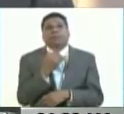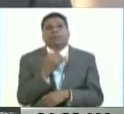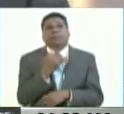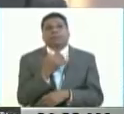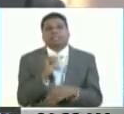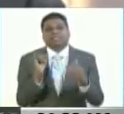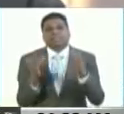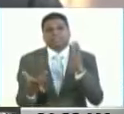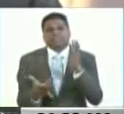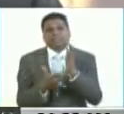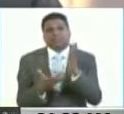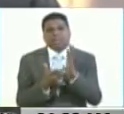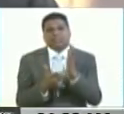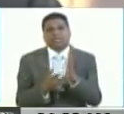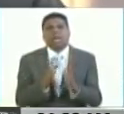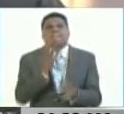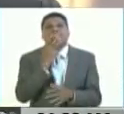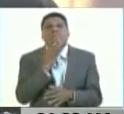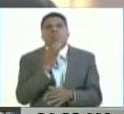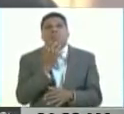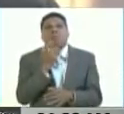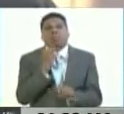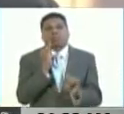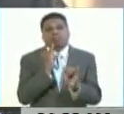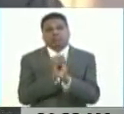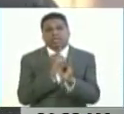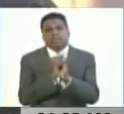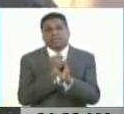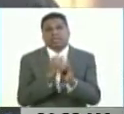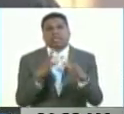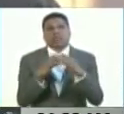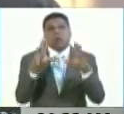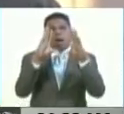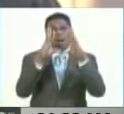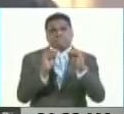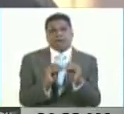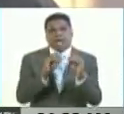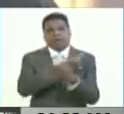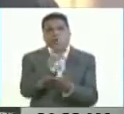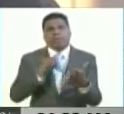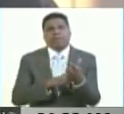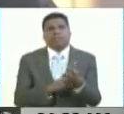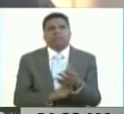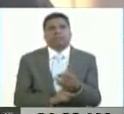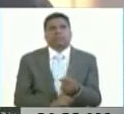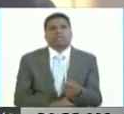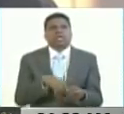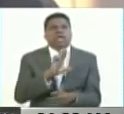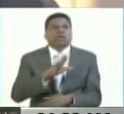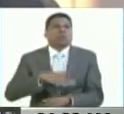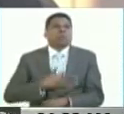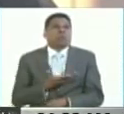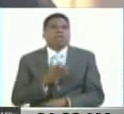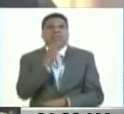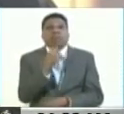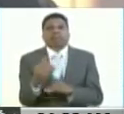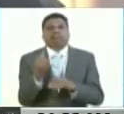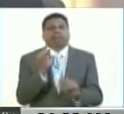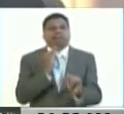te hagan un hackeo en una máquina tuya es que esté totalmente apagada y desconectada. O sea, es la única forma de que realmente no pueda existir un ataque